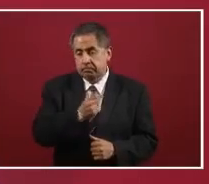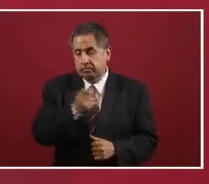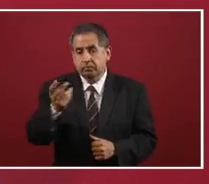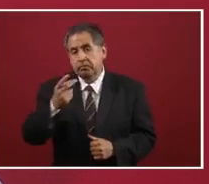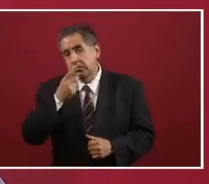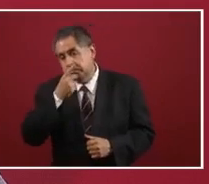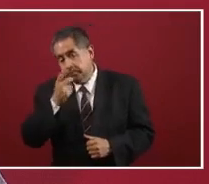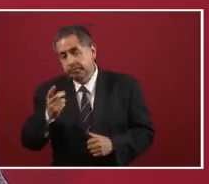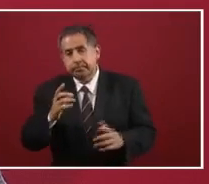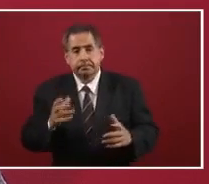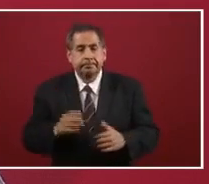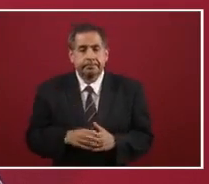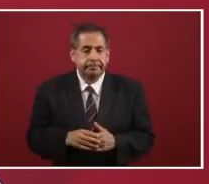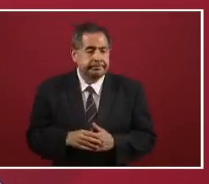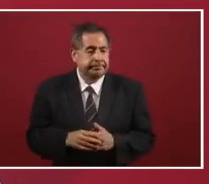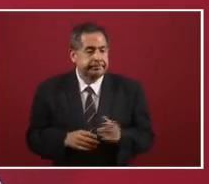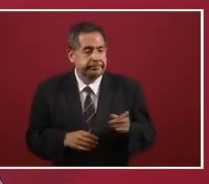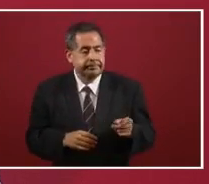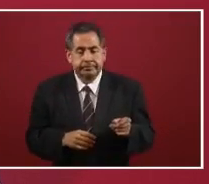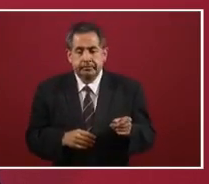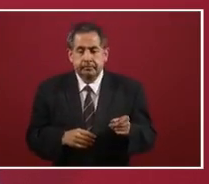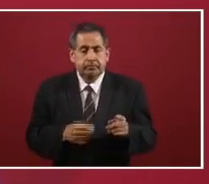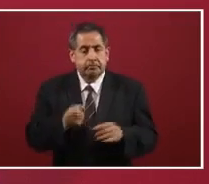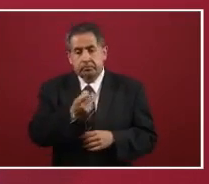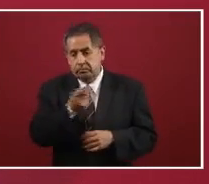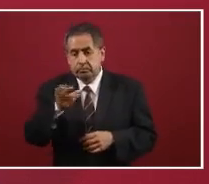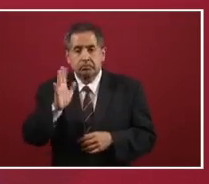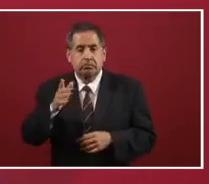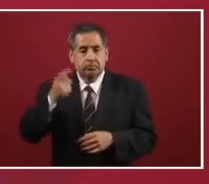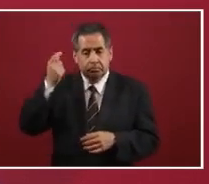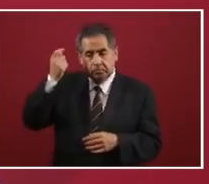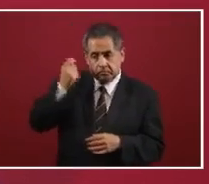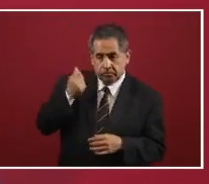inclusive están jubilados,